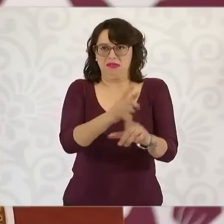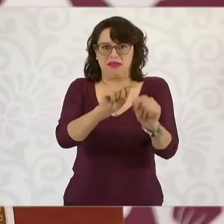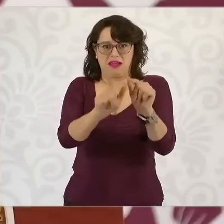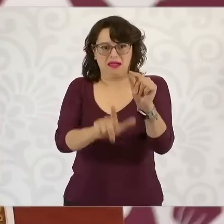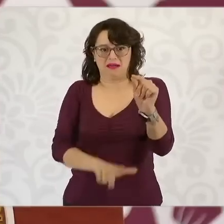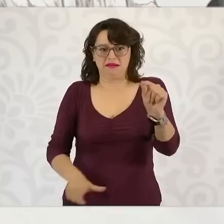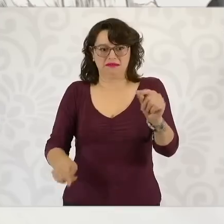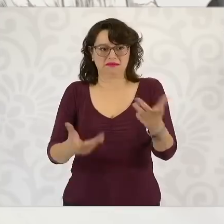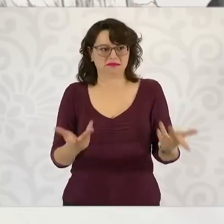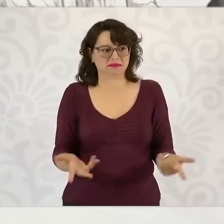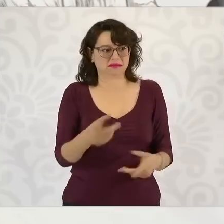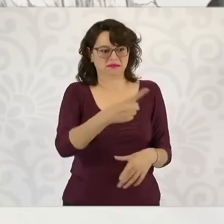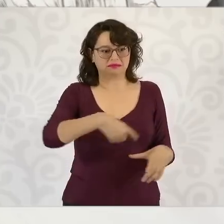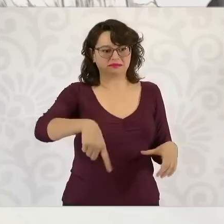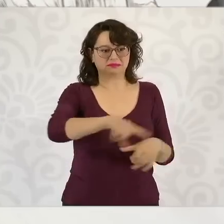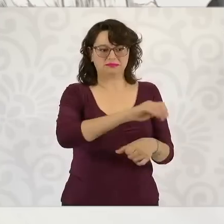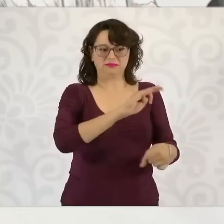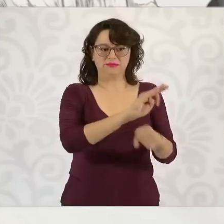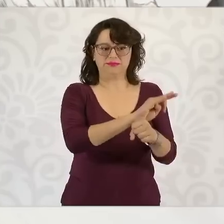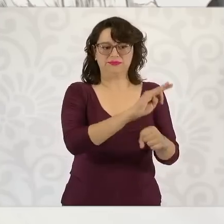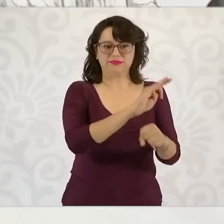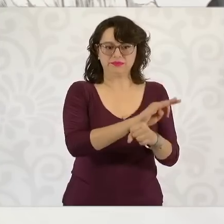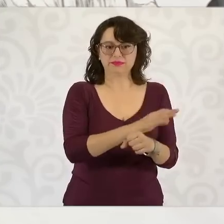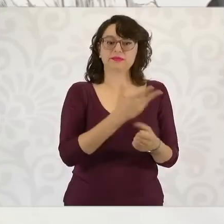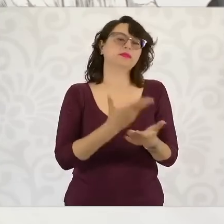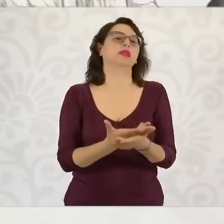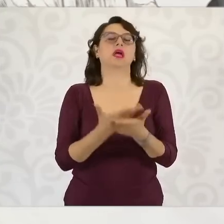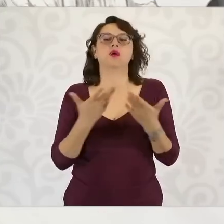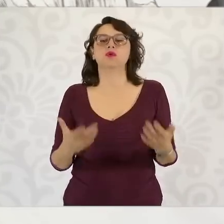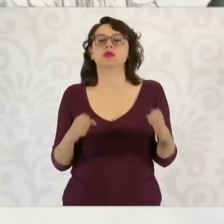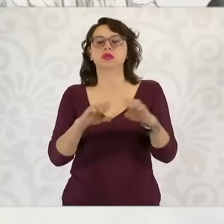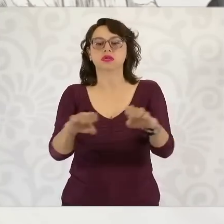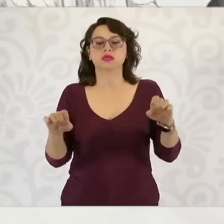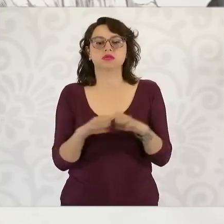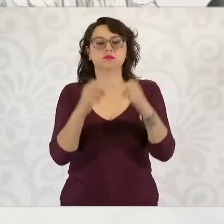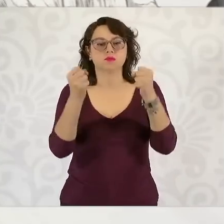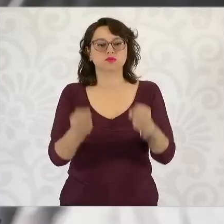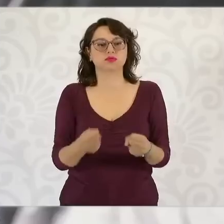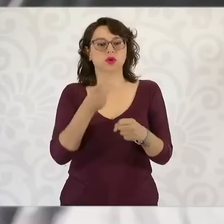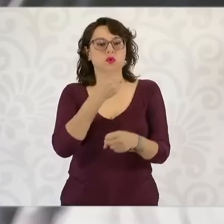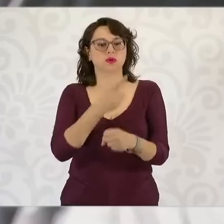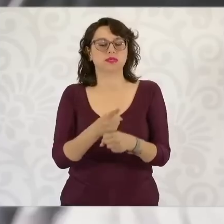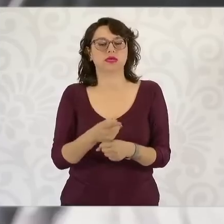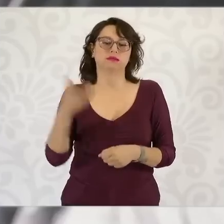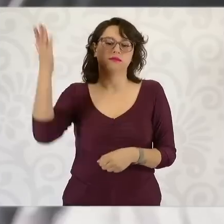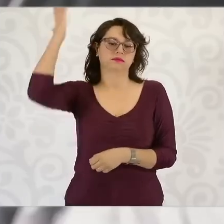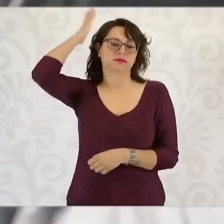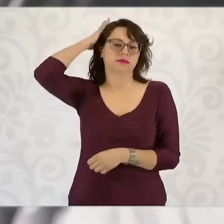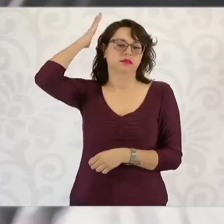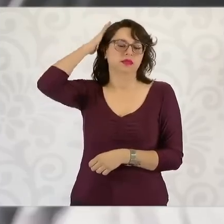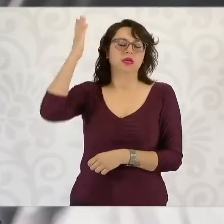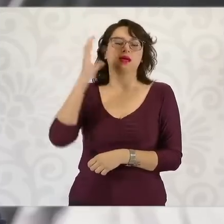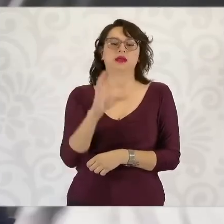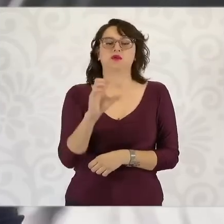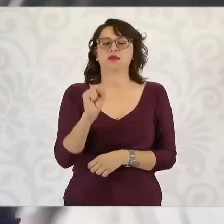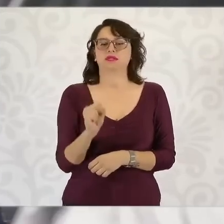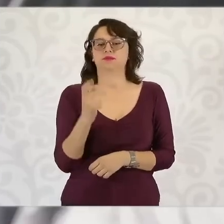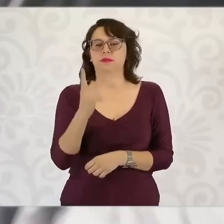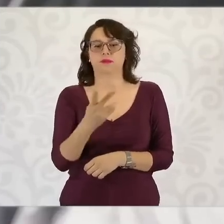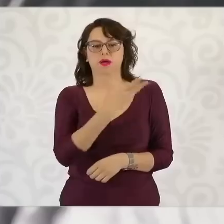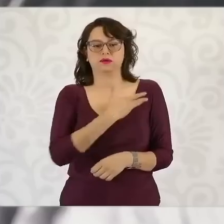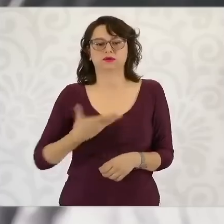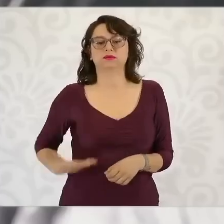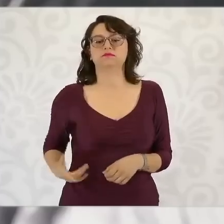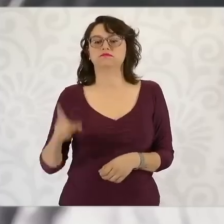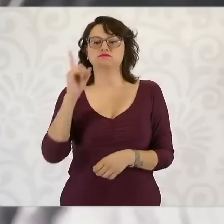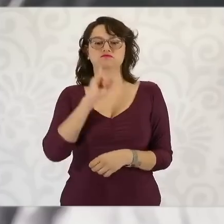Seguridad, bajo la conducción de la presidenta Claudia Sheinbaum, continuará con las detenciones y operaciones relevantes para continuar